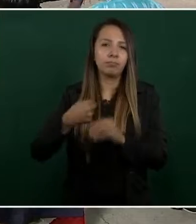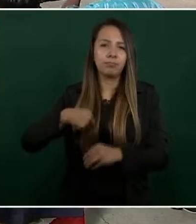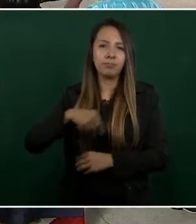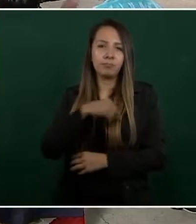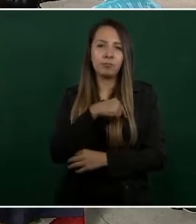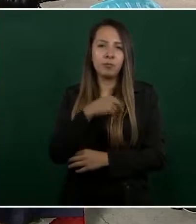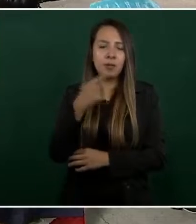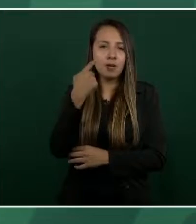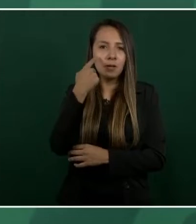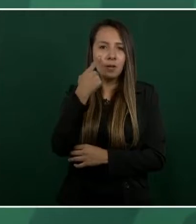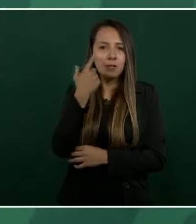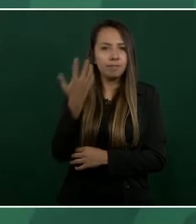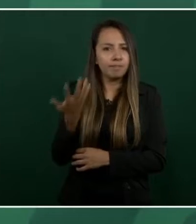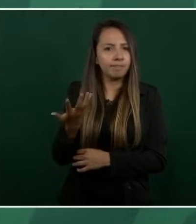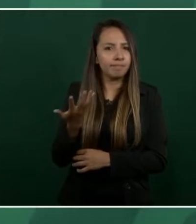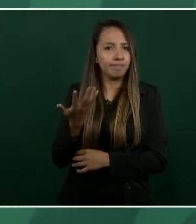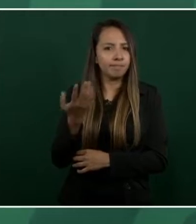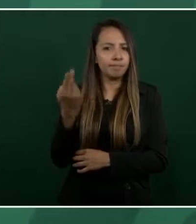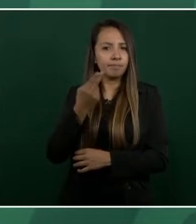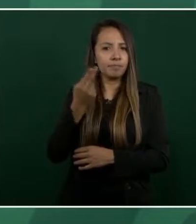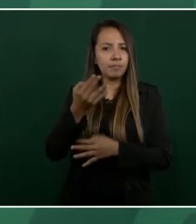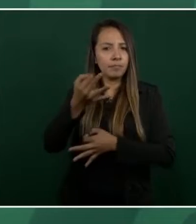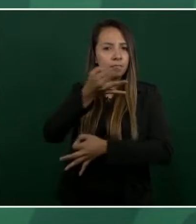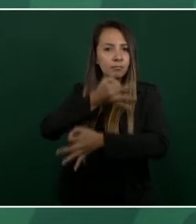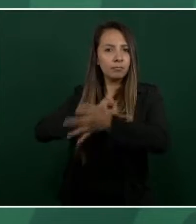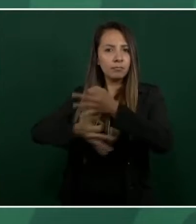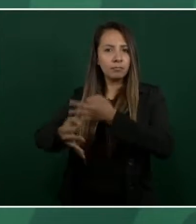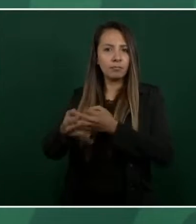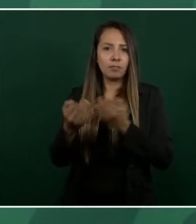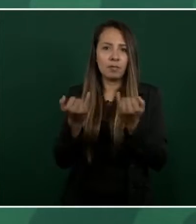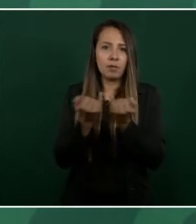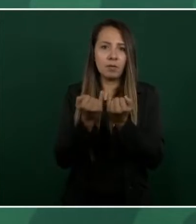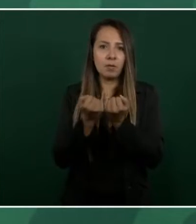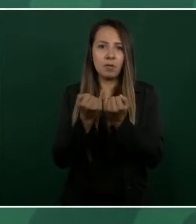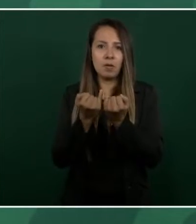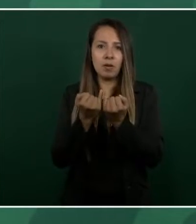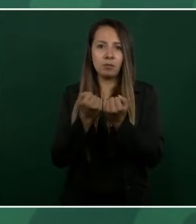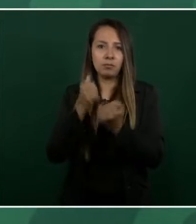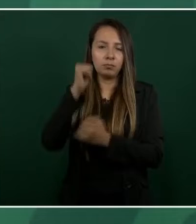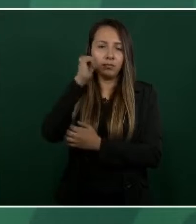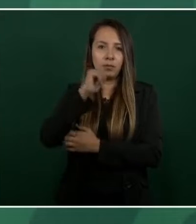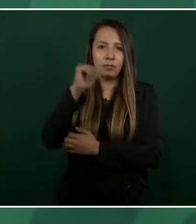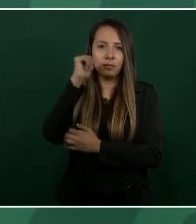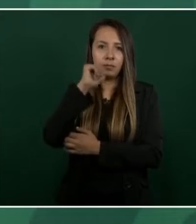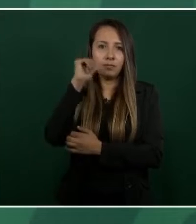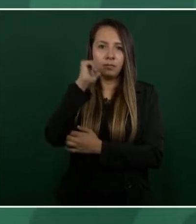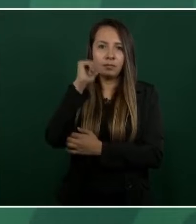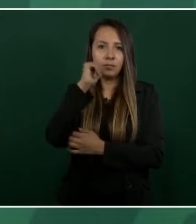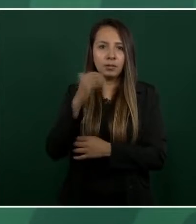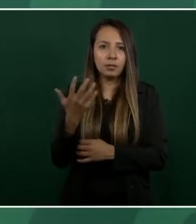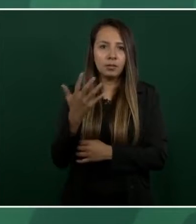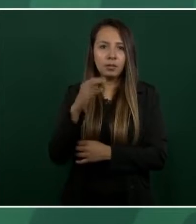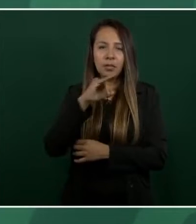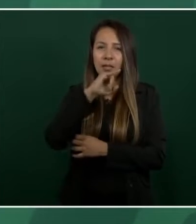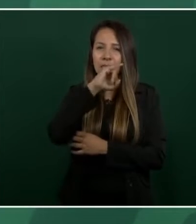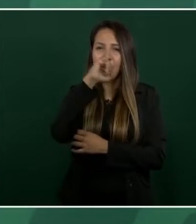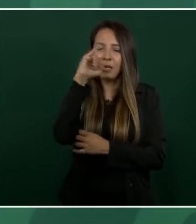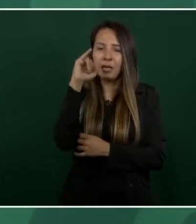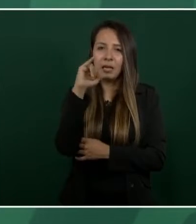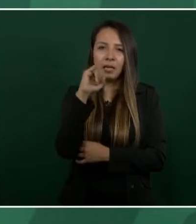saber corresponder en todo momento. Nunca jamás